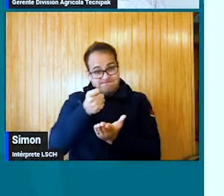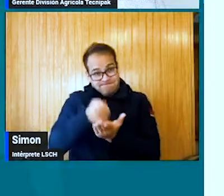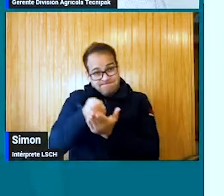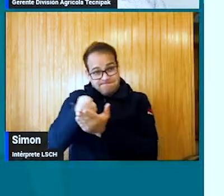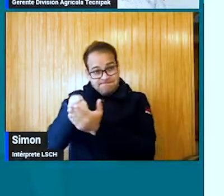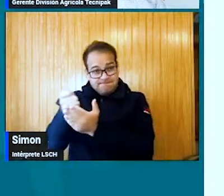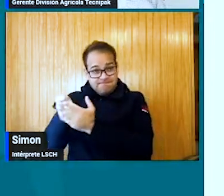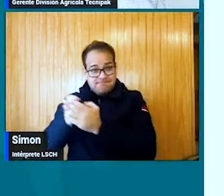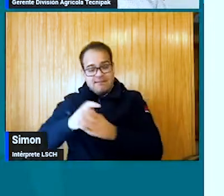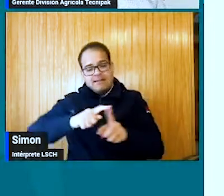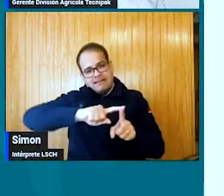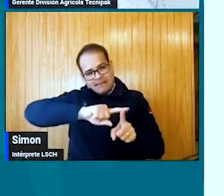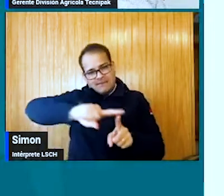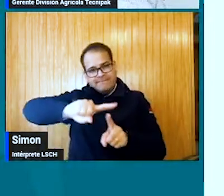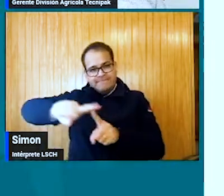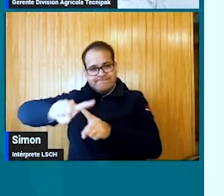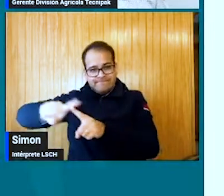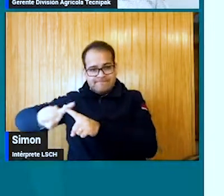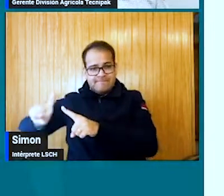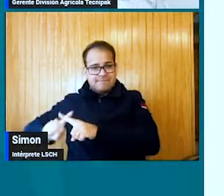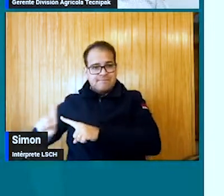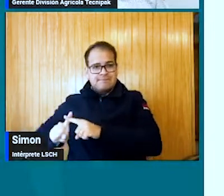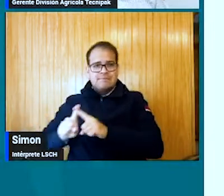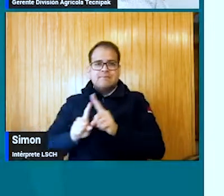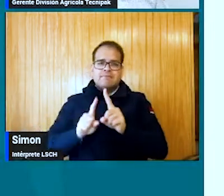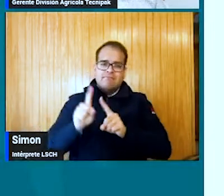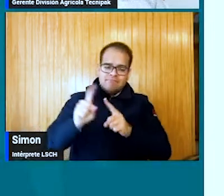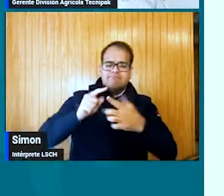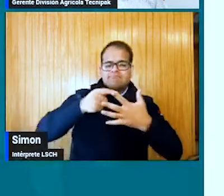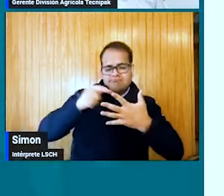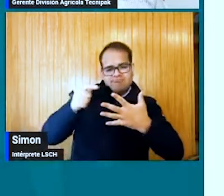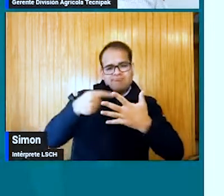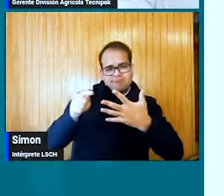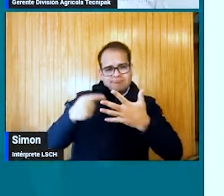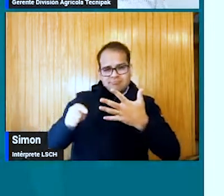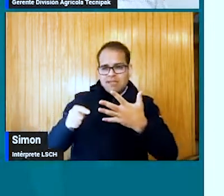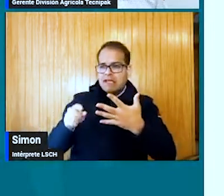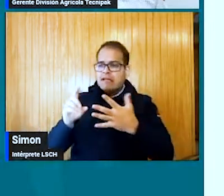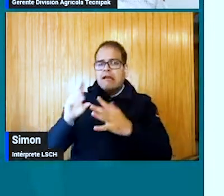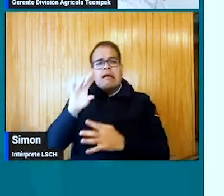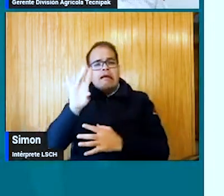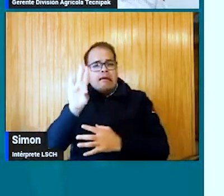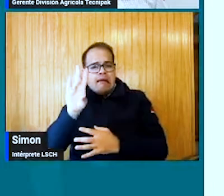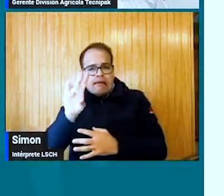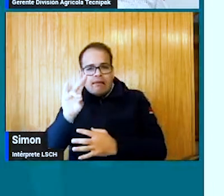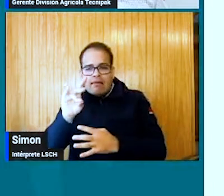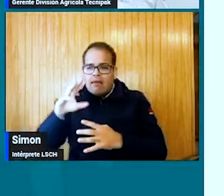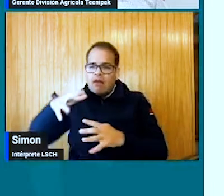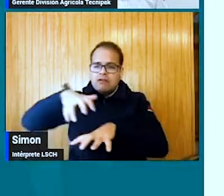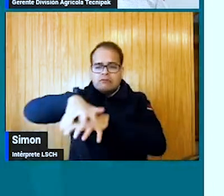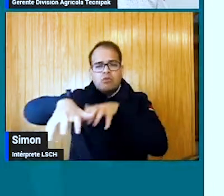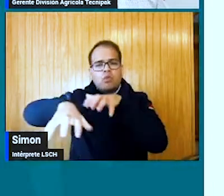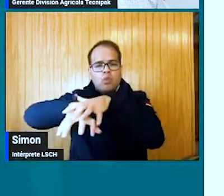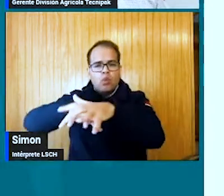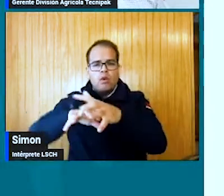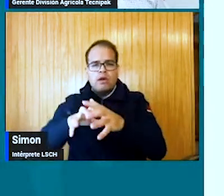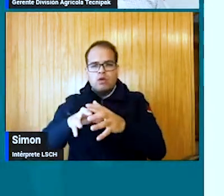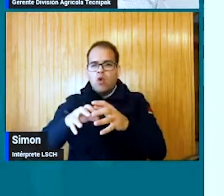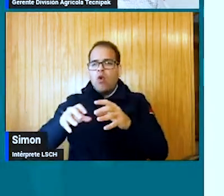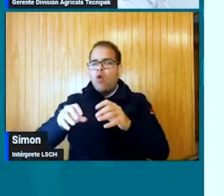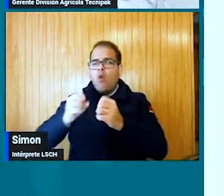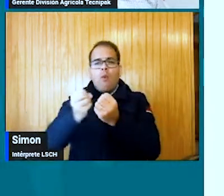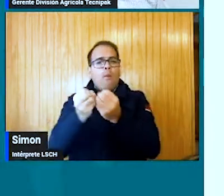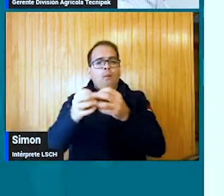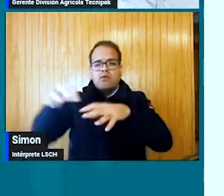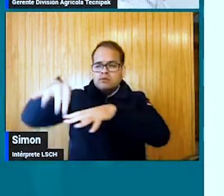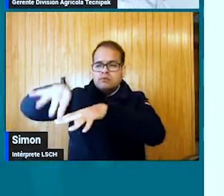varían bastante según especies, variedades, la edad del huerto, la salud del huerto. Un huerto sano se